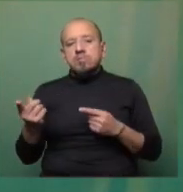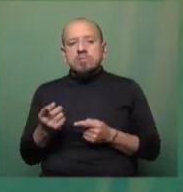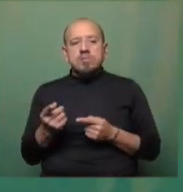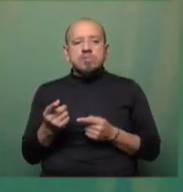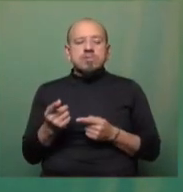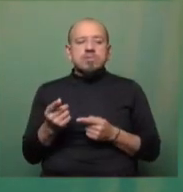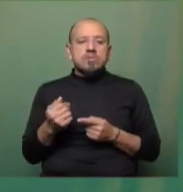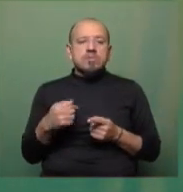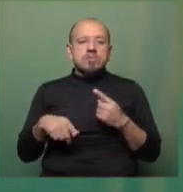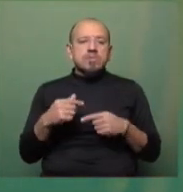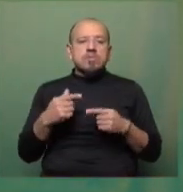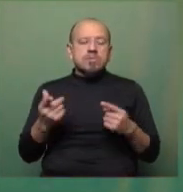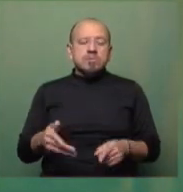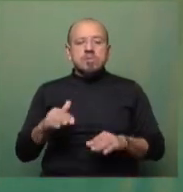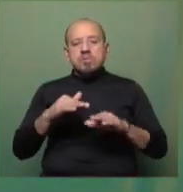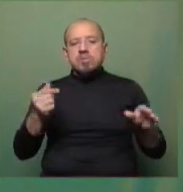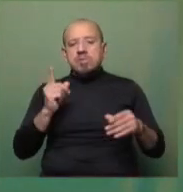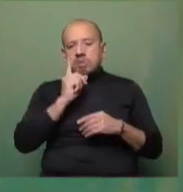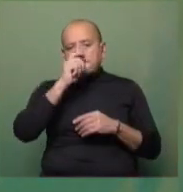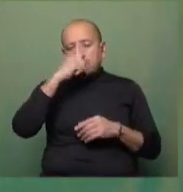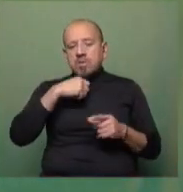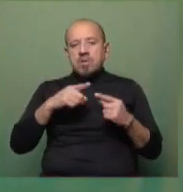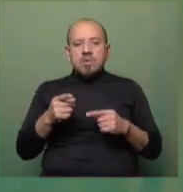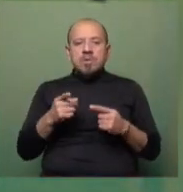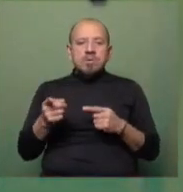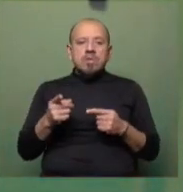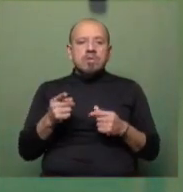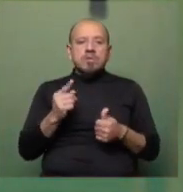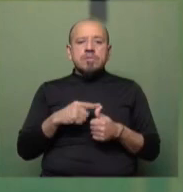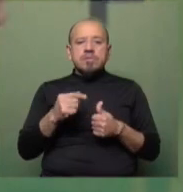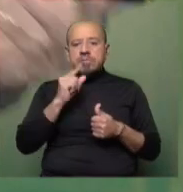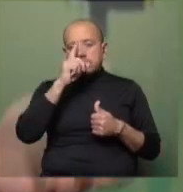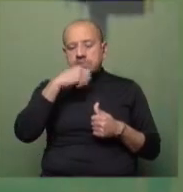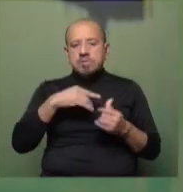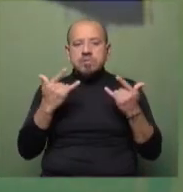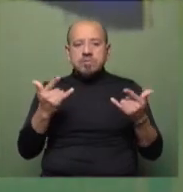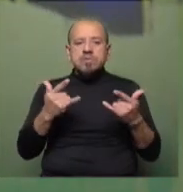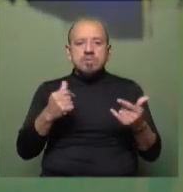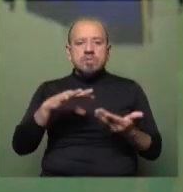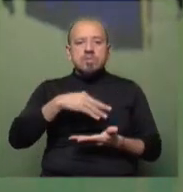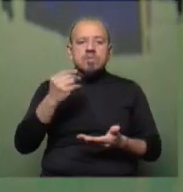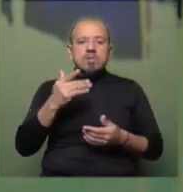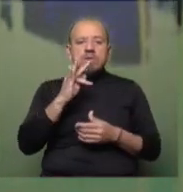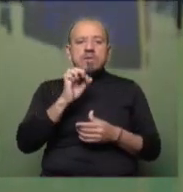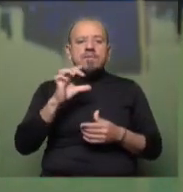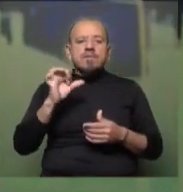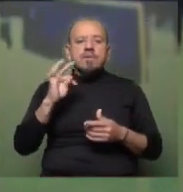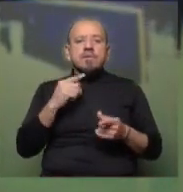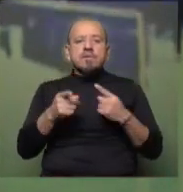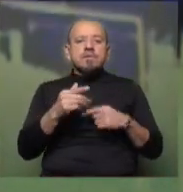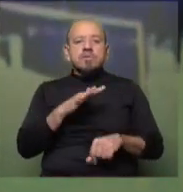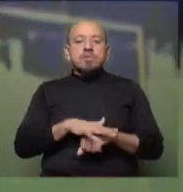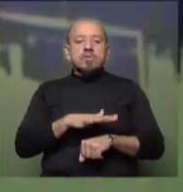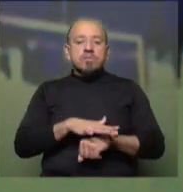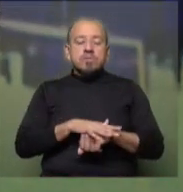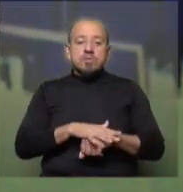con grandes bandas, en grandes escenarios de Montevideo. O sea, hemos tocado, yo qué sé, Montevideo Rock, el Antel Fest. O sea, esos escenarios que son momentos que